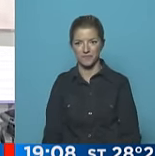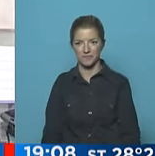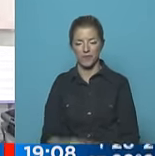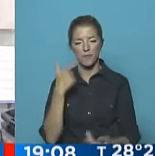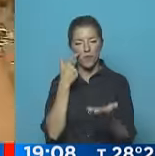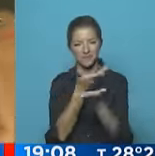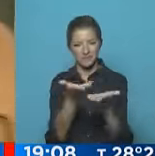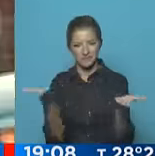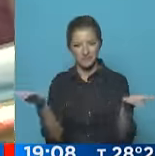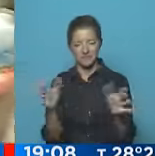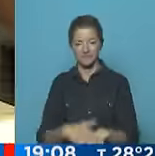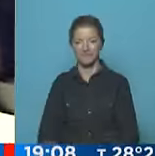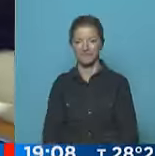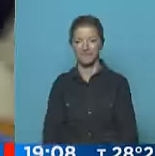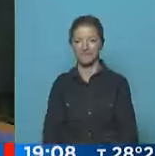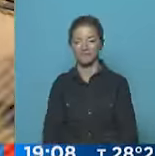compartimos.